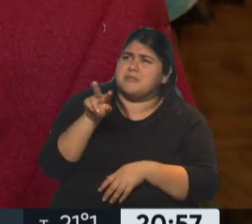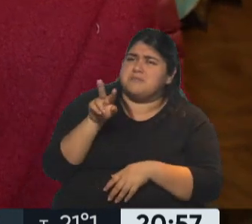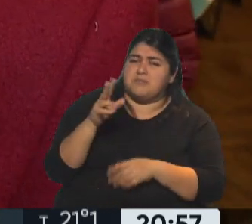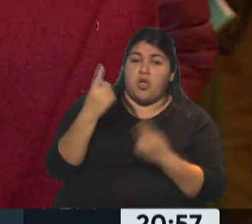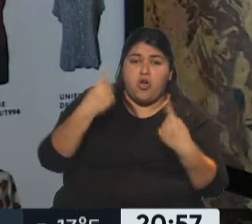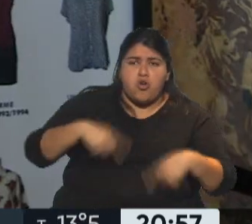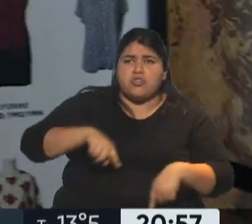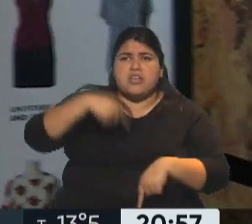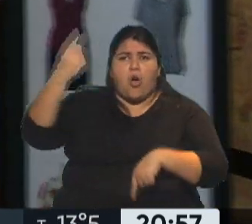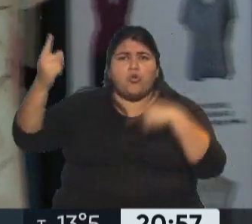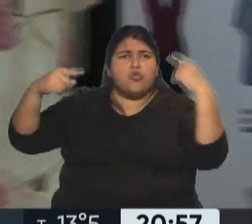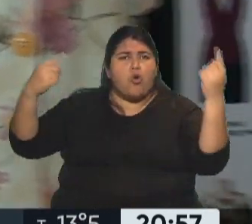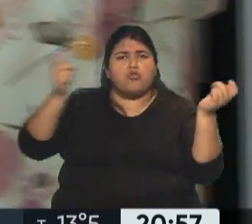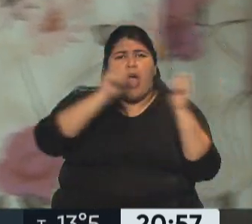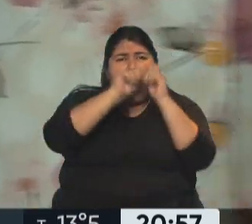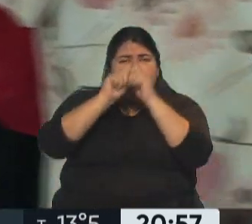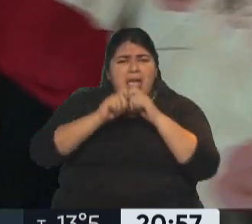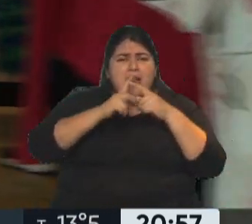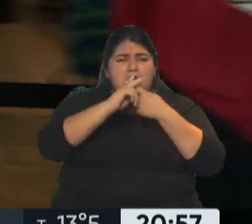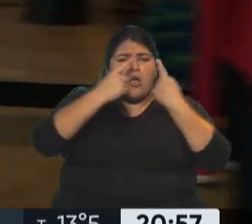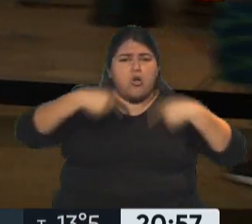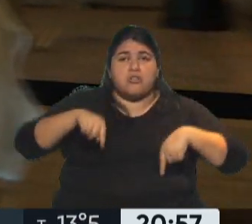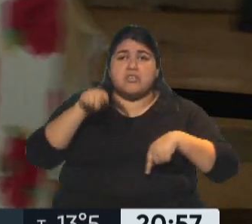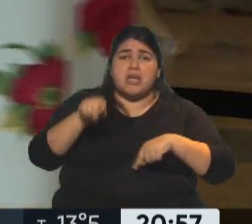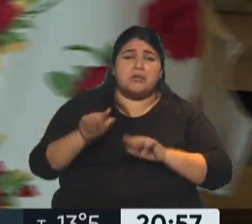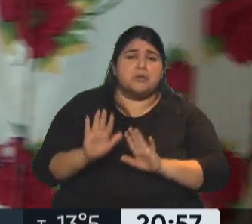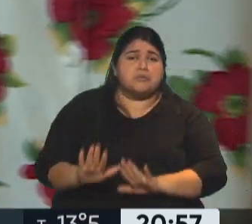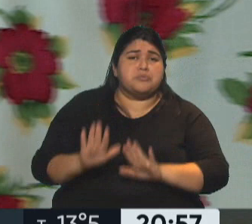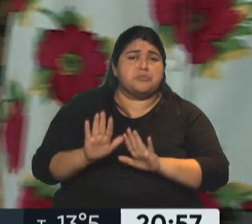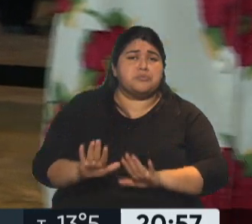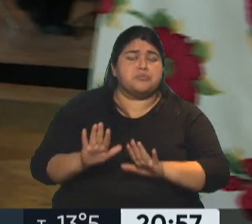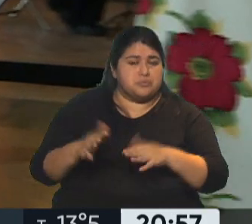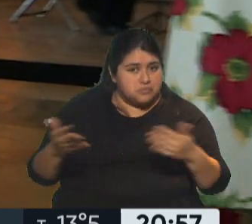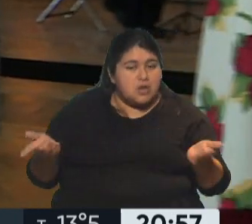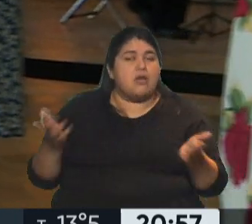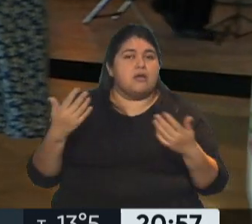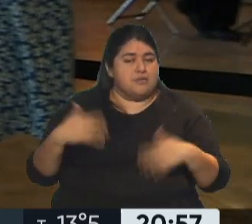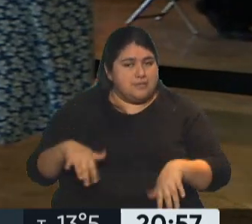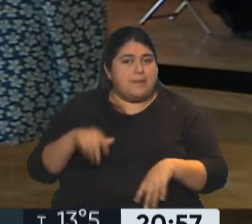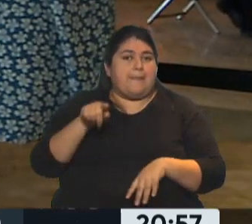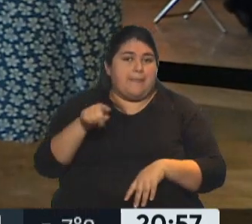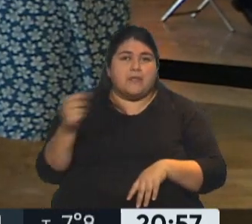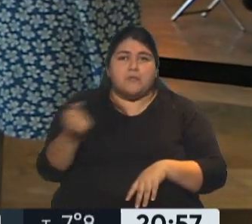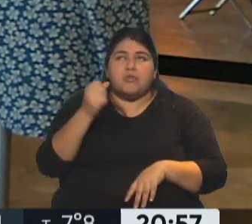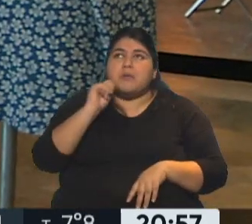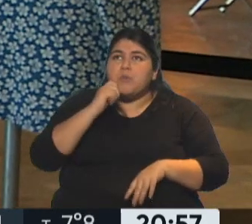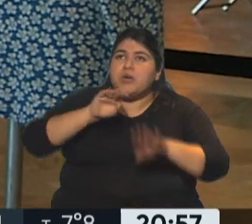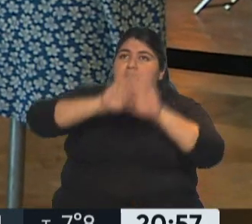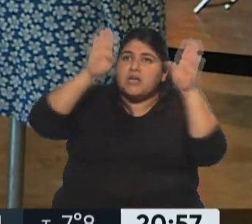cosas patrimoniales del país, y esto lo considero como un patrimonio histórico, y es muy lindo